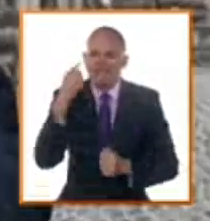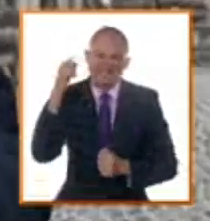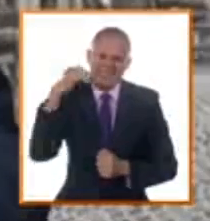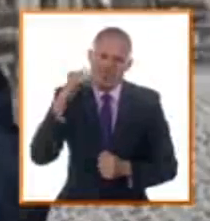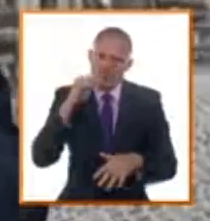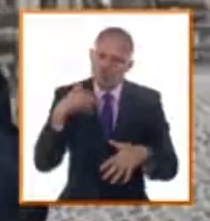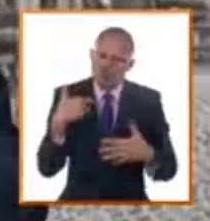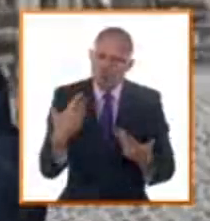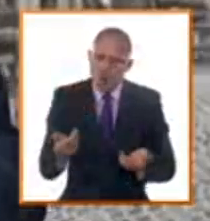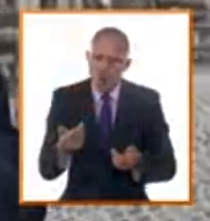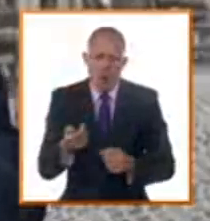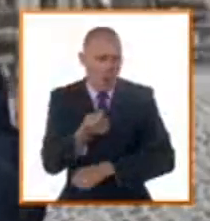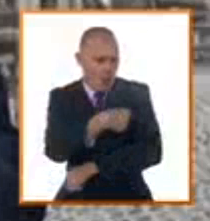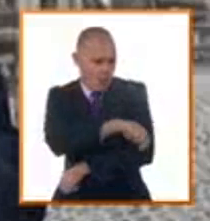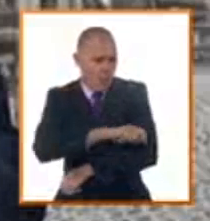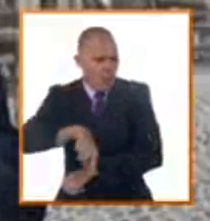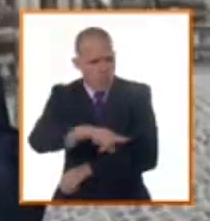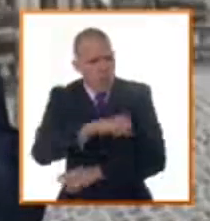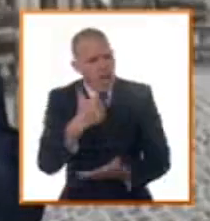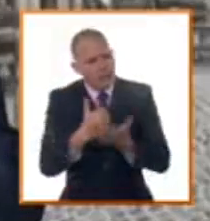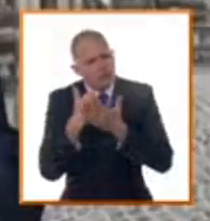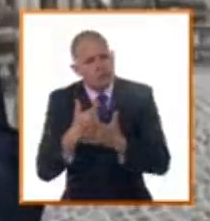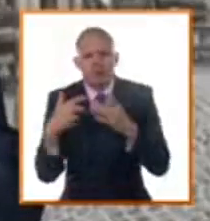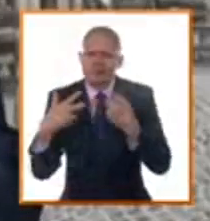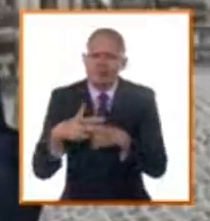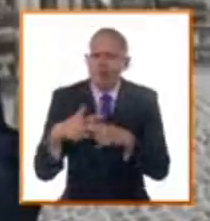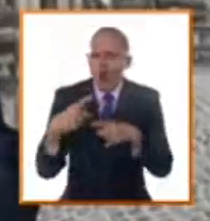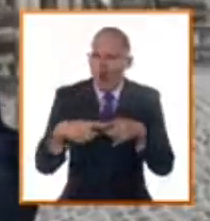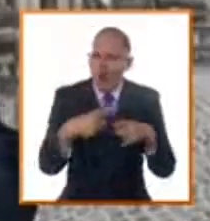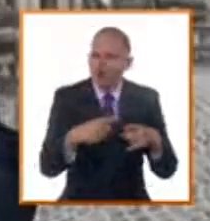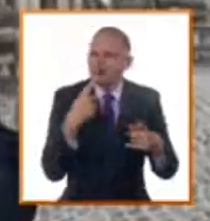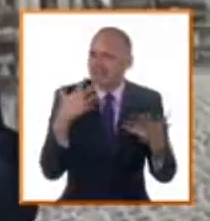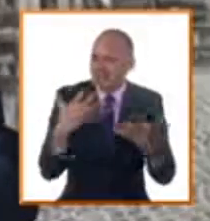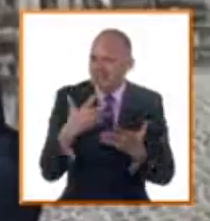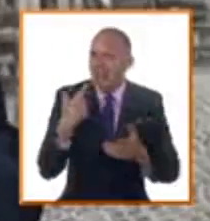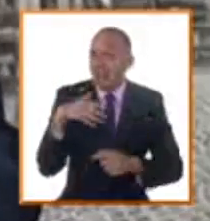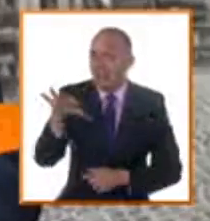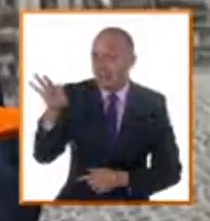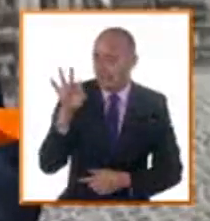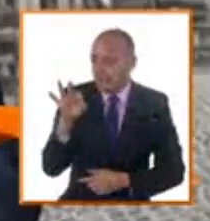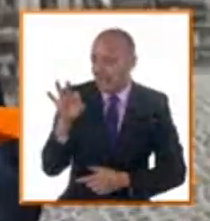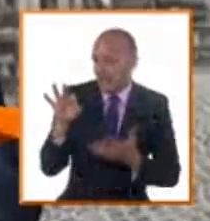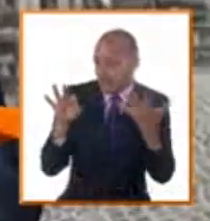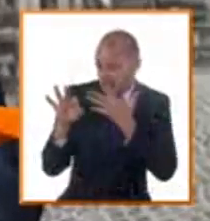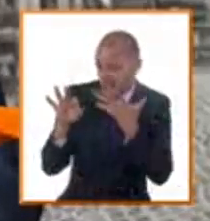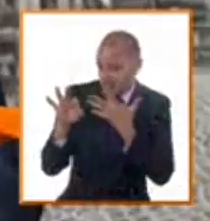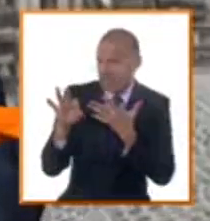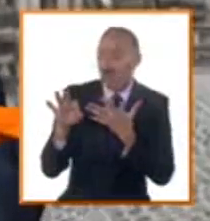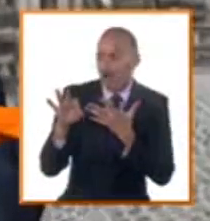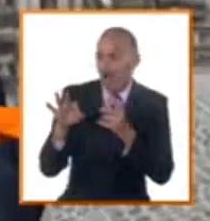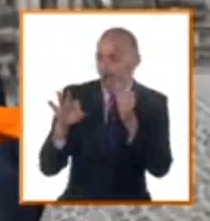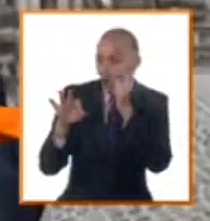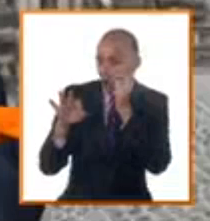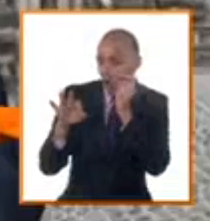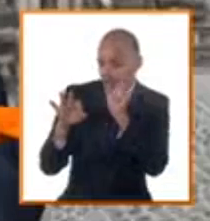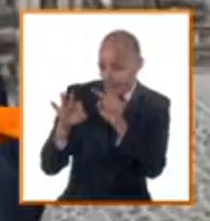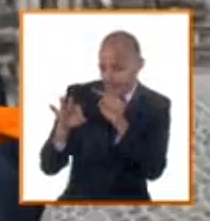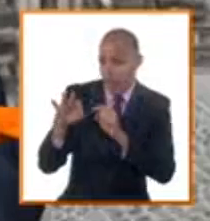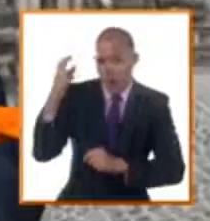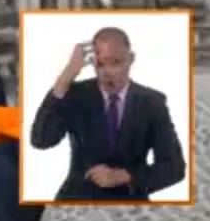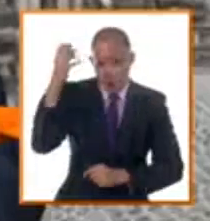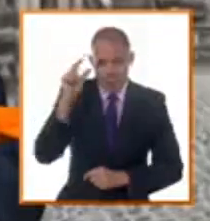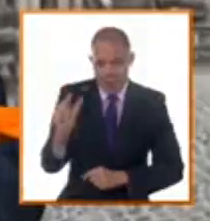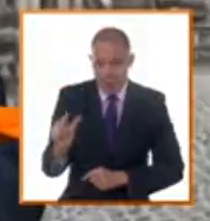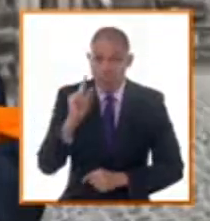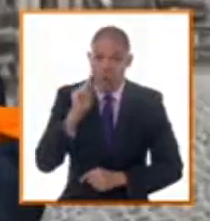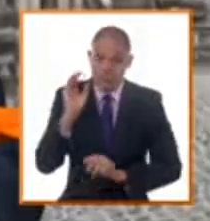sagramontinos nos sobreponemos a esta contingencia, tengo el gusto de compartir los micrófonos y las cámaras de Televisión Camagüey con el gobernador de nuestra provincia,